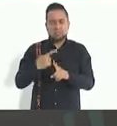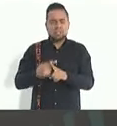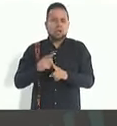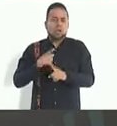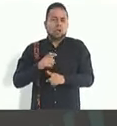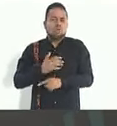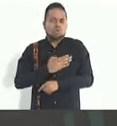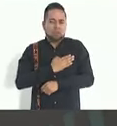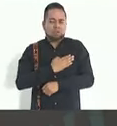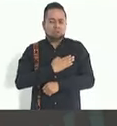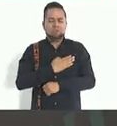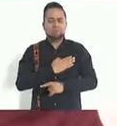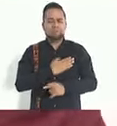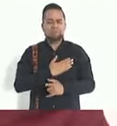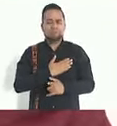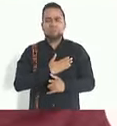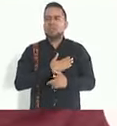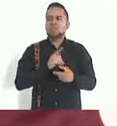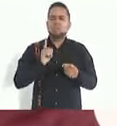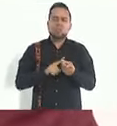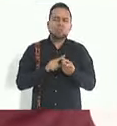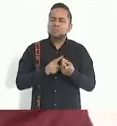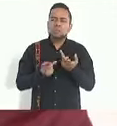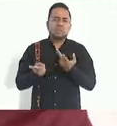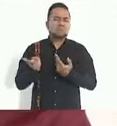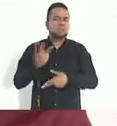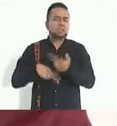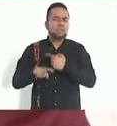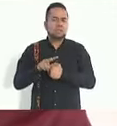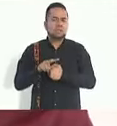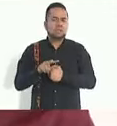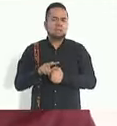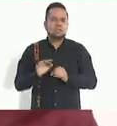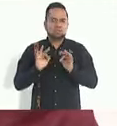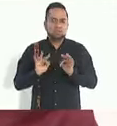en su mayor parte, lo hemos